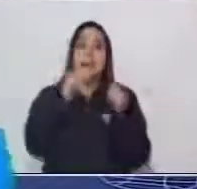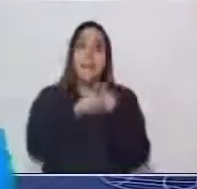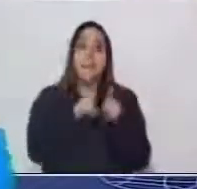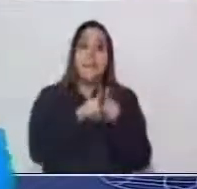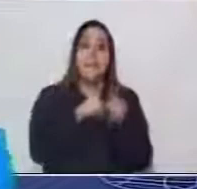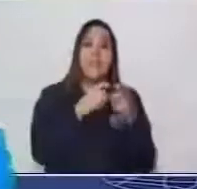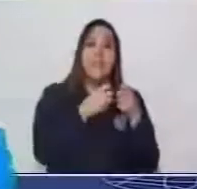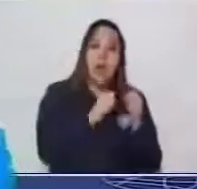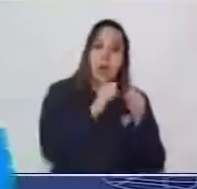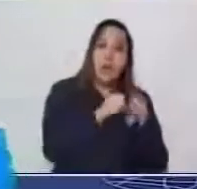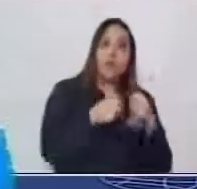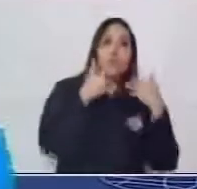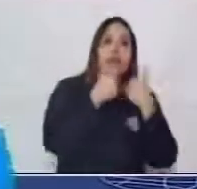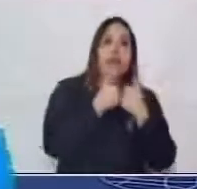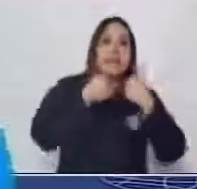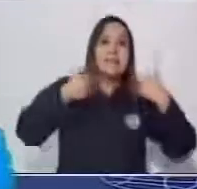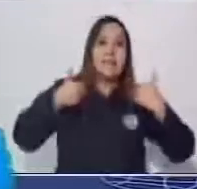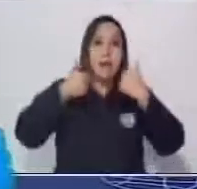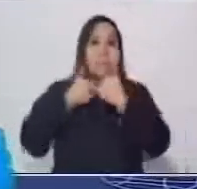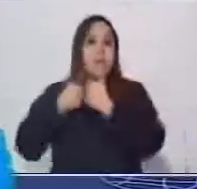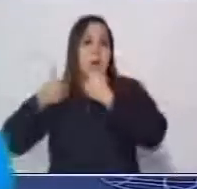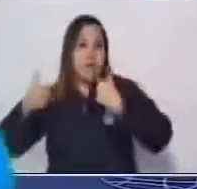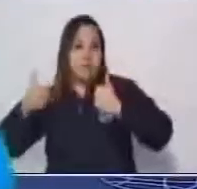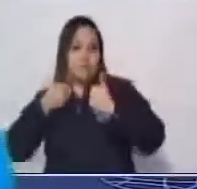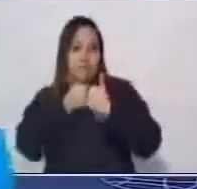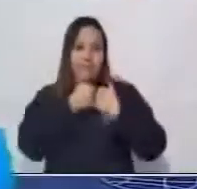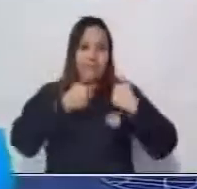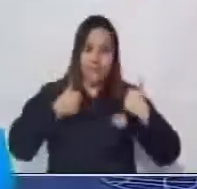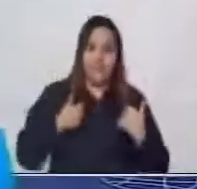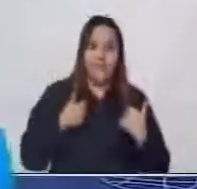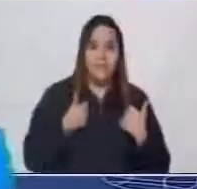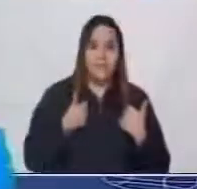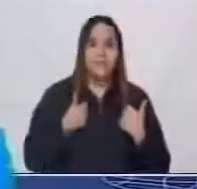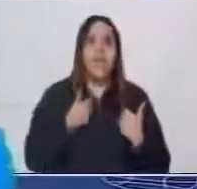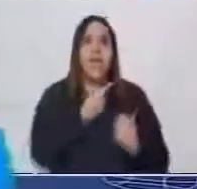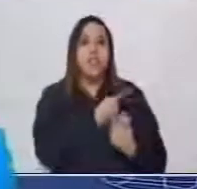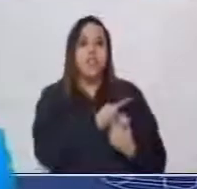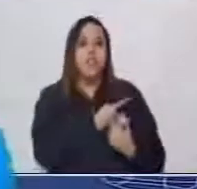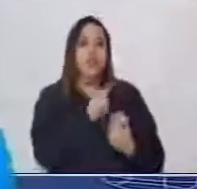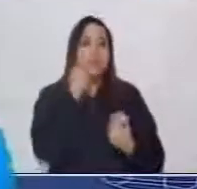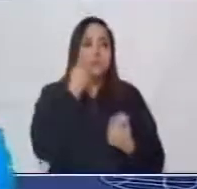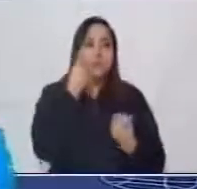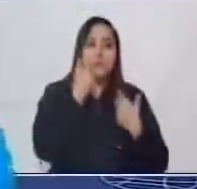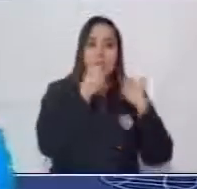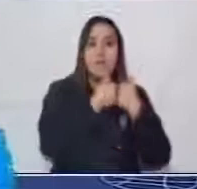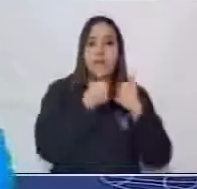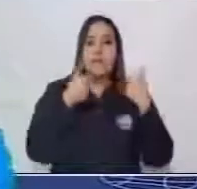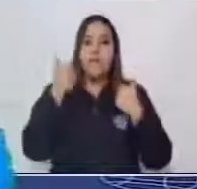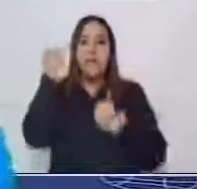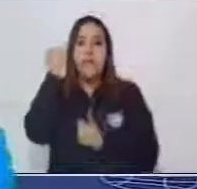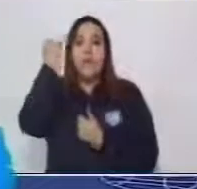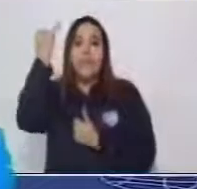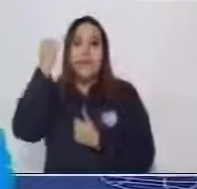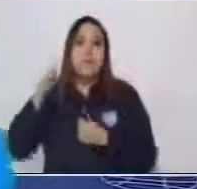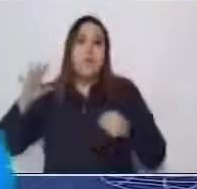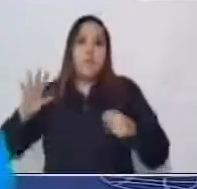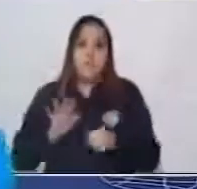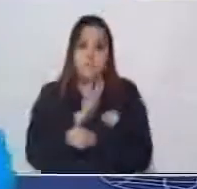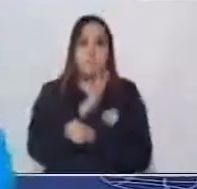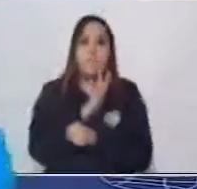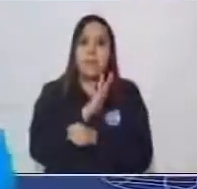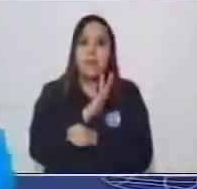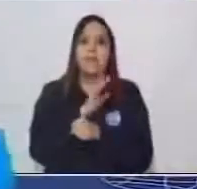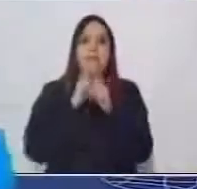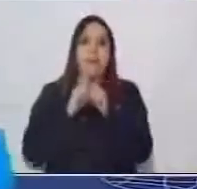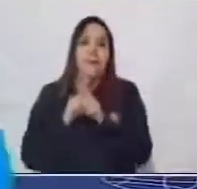enumerando, también debemos separar con comas. Únicamente que acá ya estamos enumerando ideas completas, ya que la oración, eso es, una